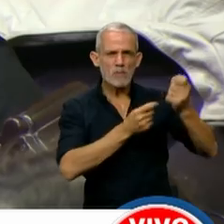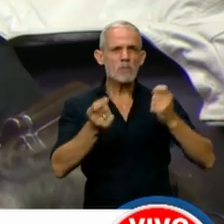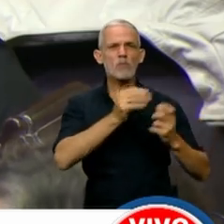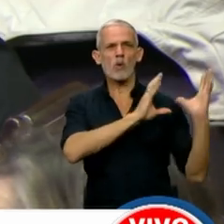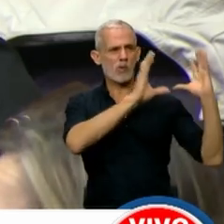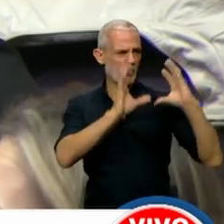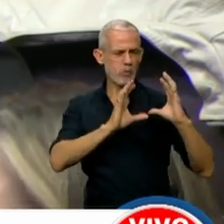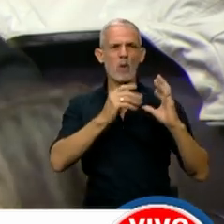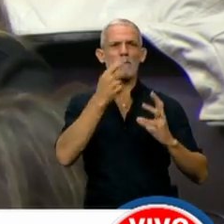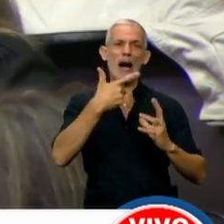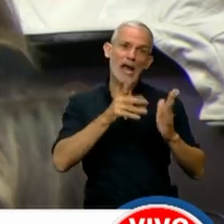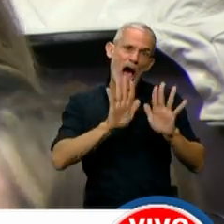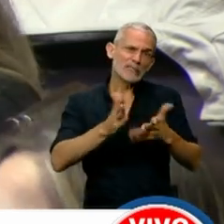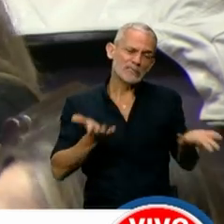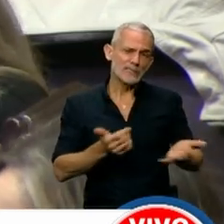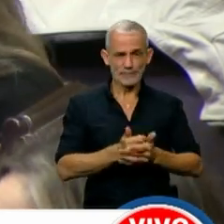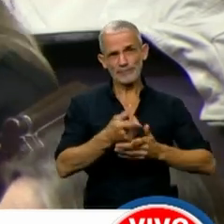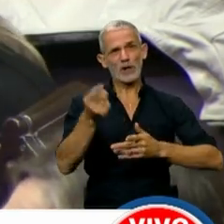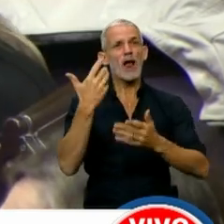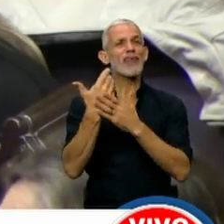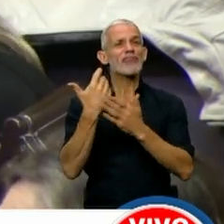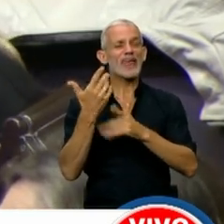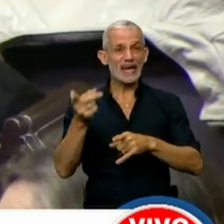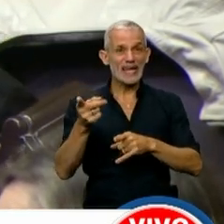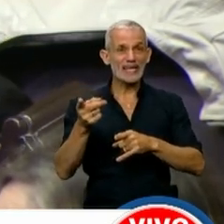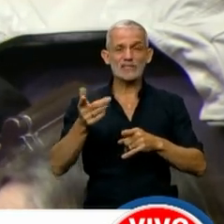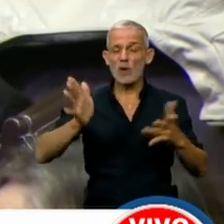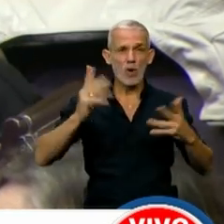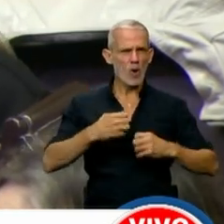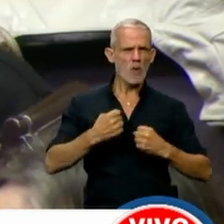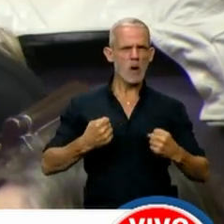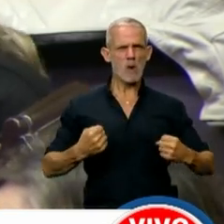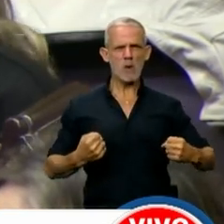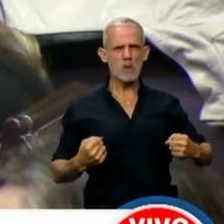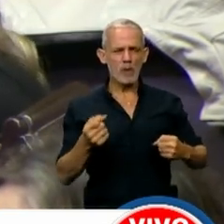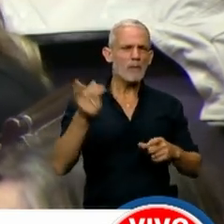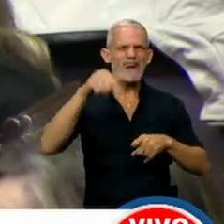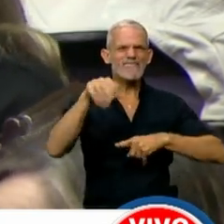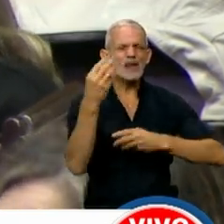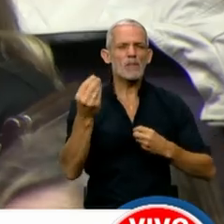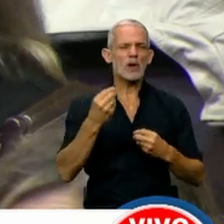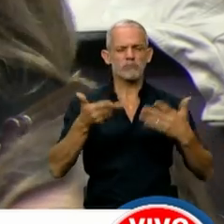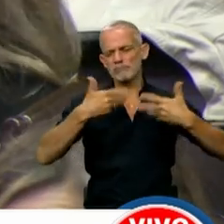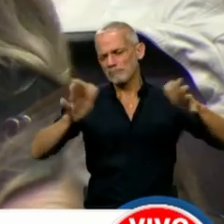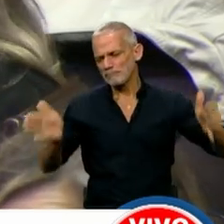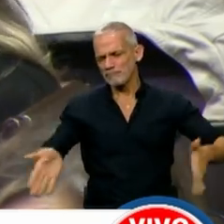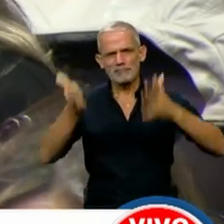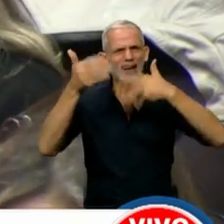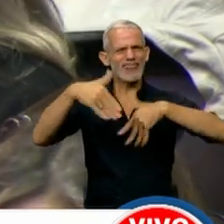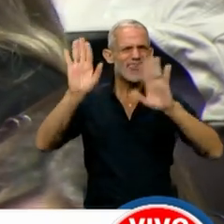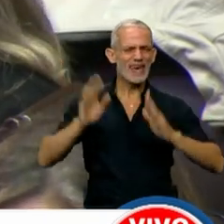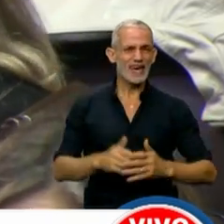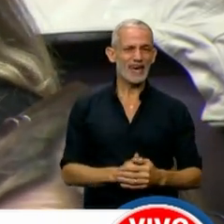macrista y así estamos con una derecha tan envalentonada producto de la impunidad que tienen